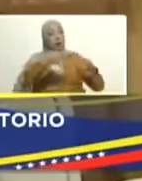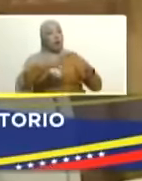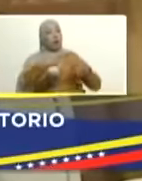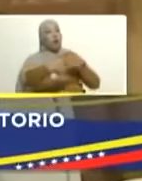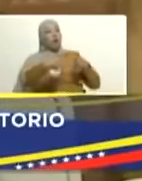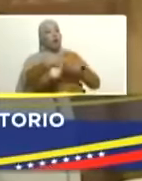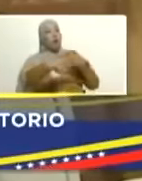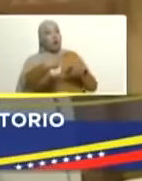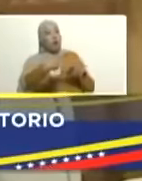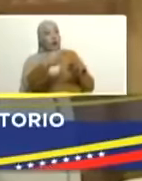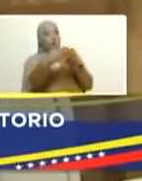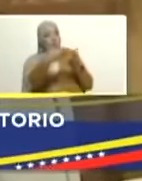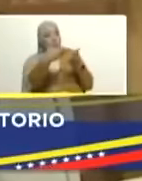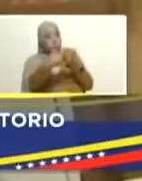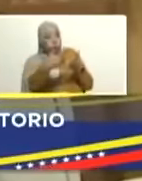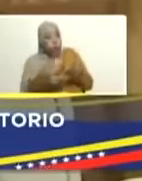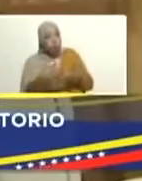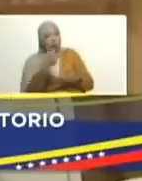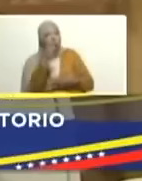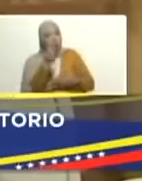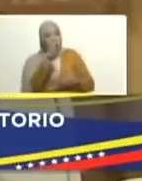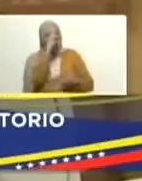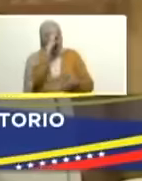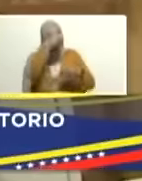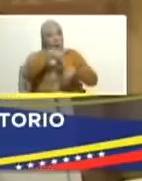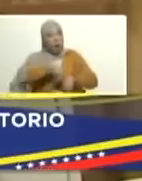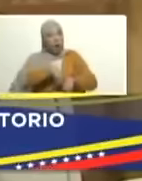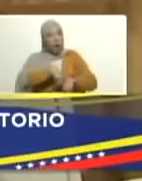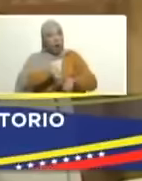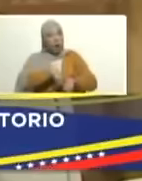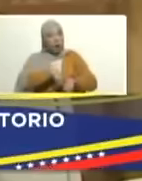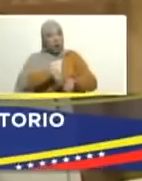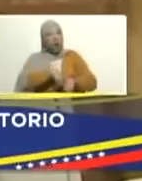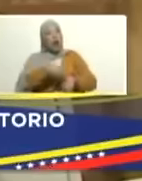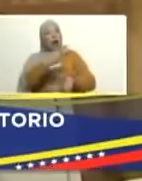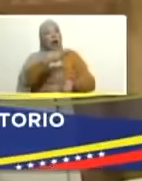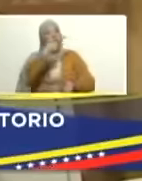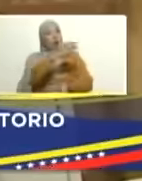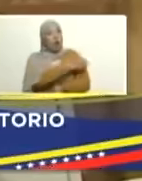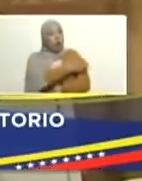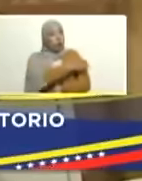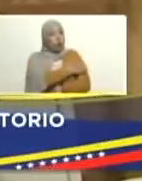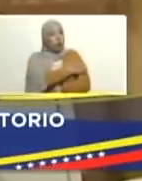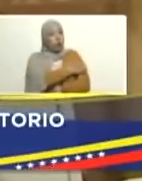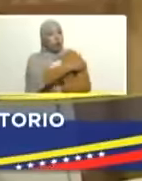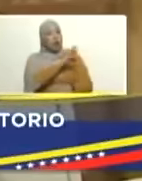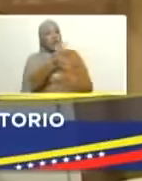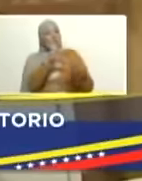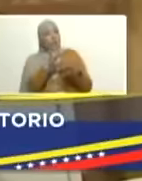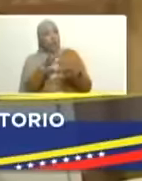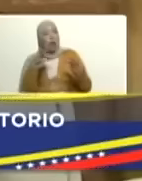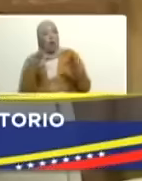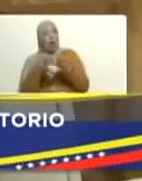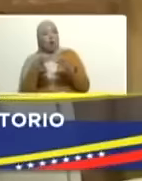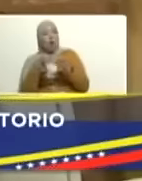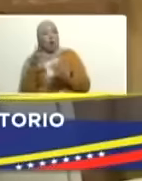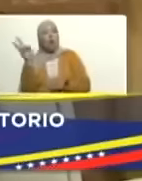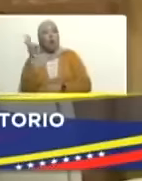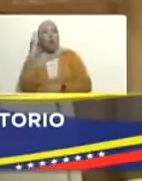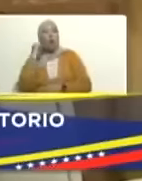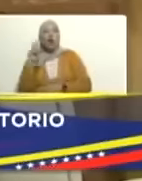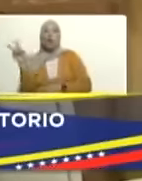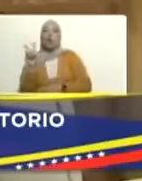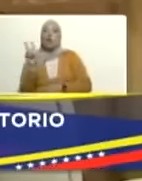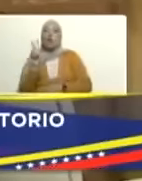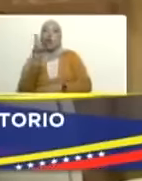proceso de redacción de dos acuerdos entre esa fuerza política y el gobierno que usted preside. El primero de